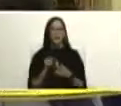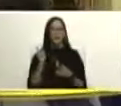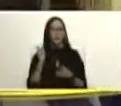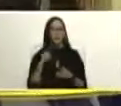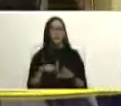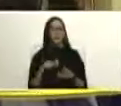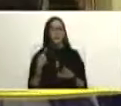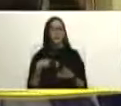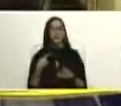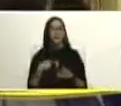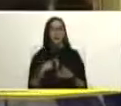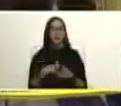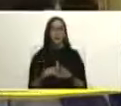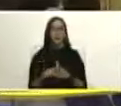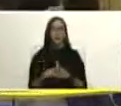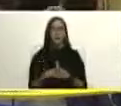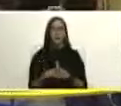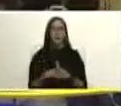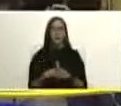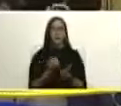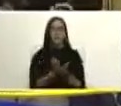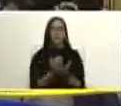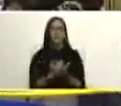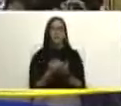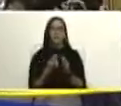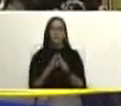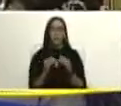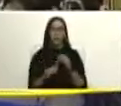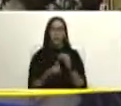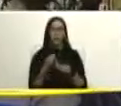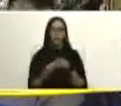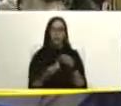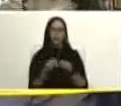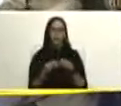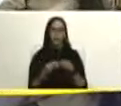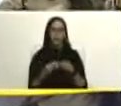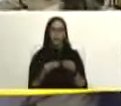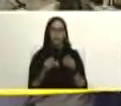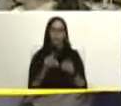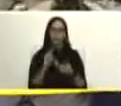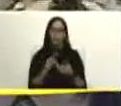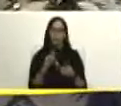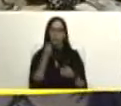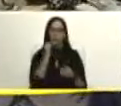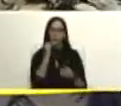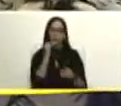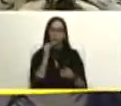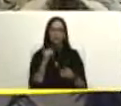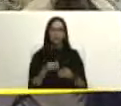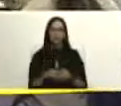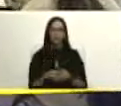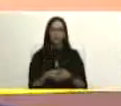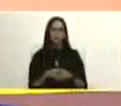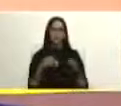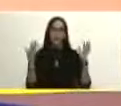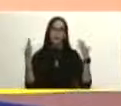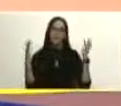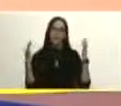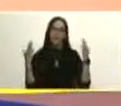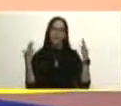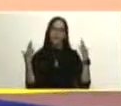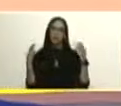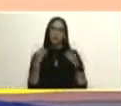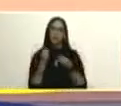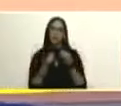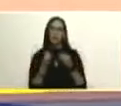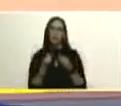tiene que darle un parte de todo lo que se ha estado haciendo. Y así como decían los muchachos aplauden como cuando se